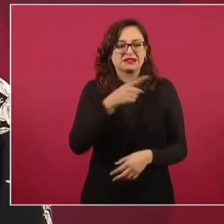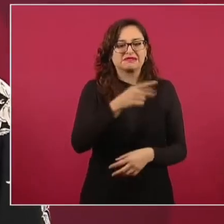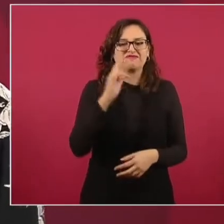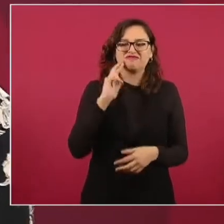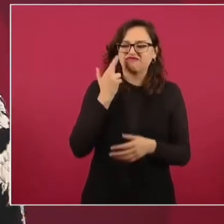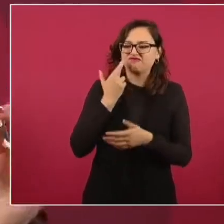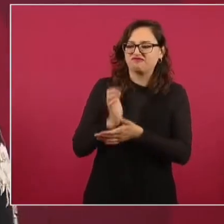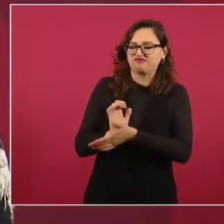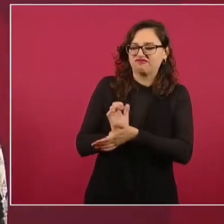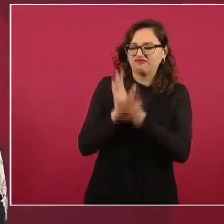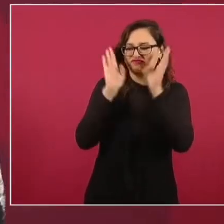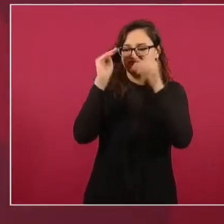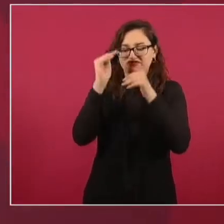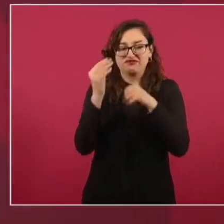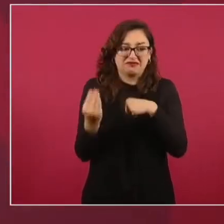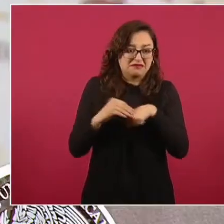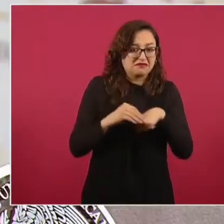neoliberal, queda como mentiroso.